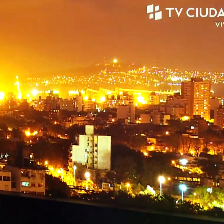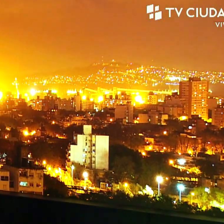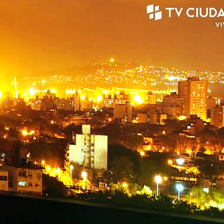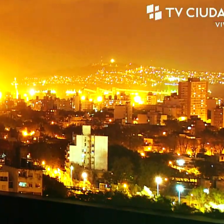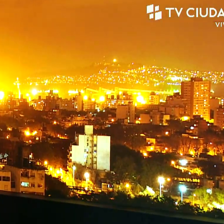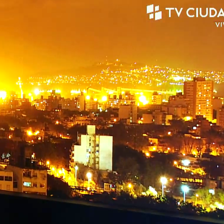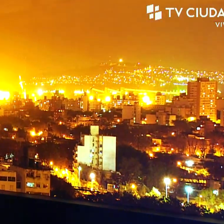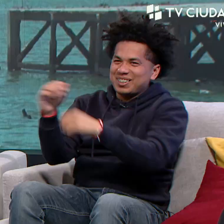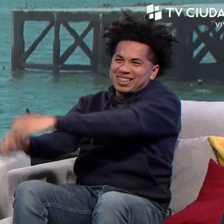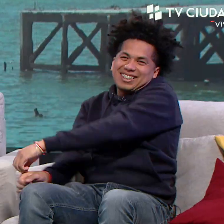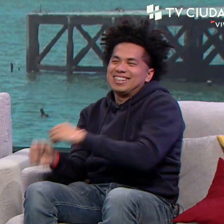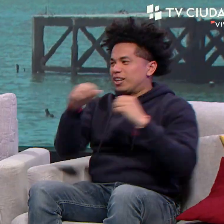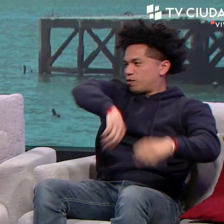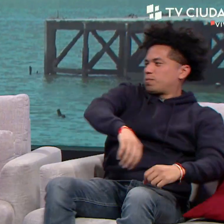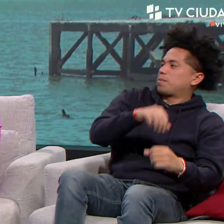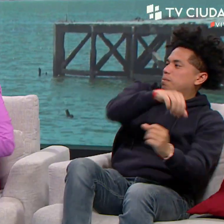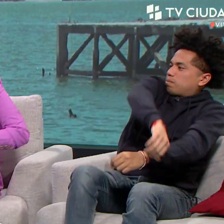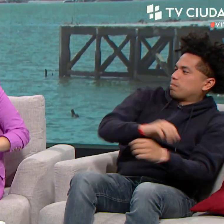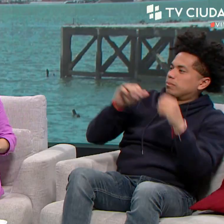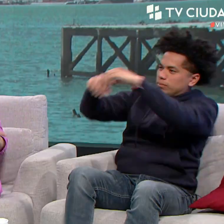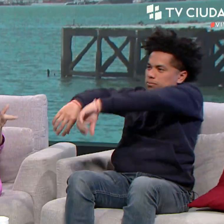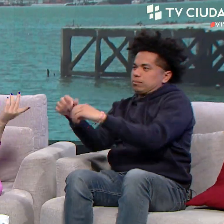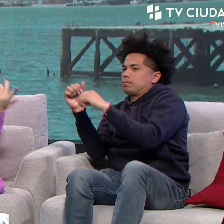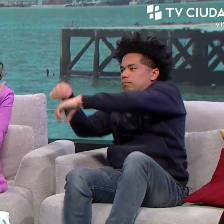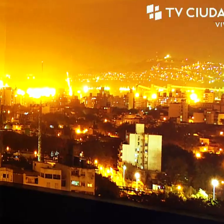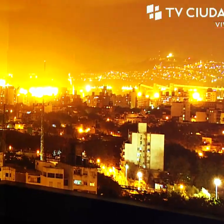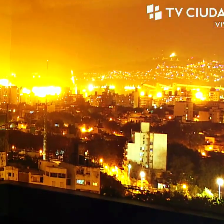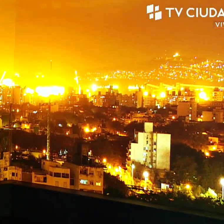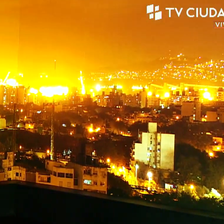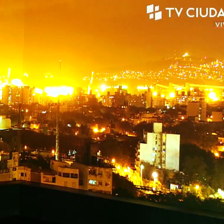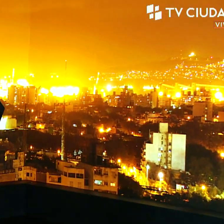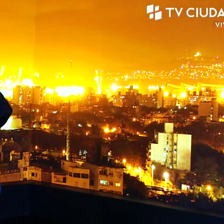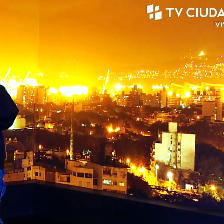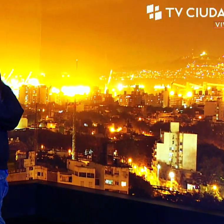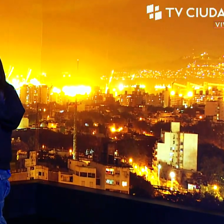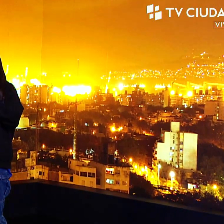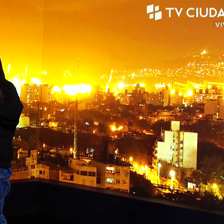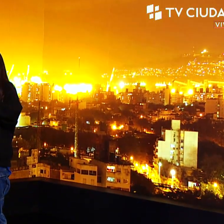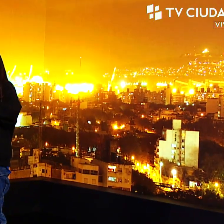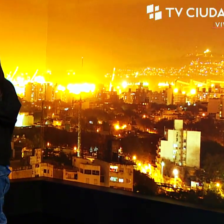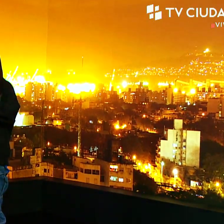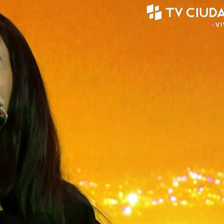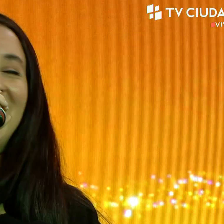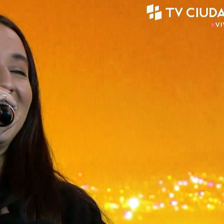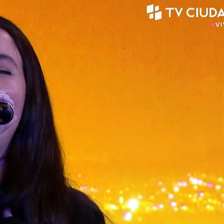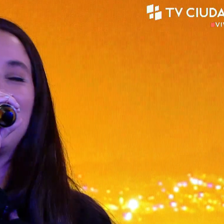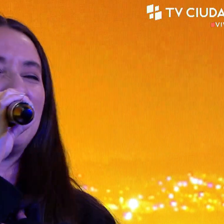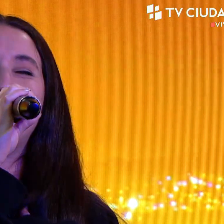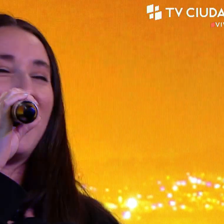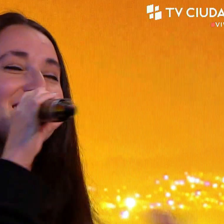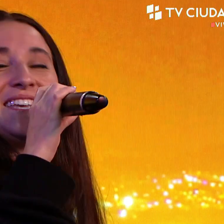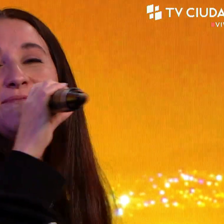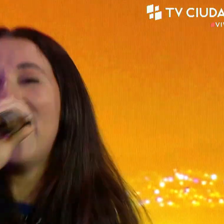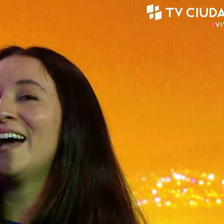sin parar. De palas son muy guapos y no paran de hablar. Bang, bang, quieren que me ponga a pelear. Estoy muy ocupada trabajando